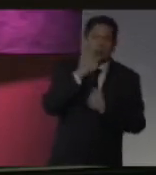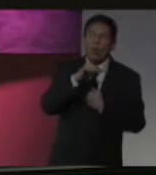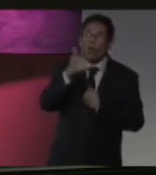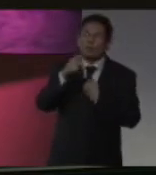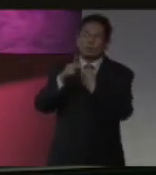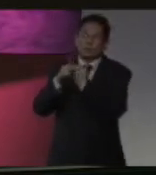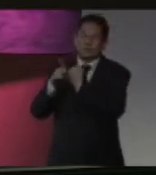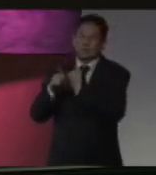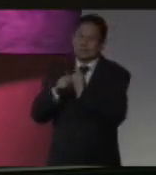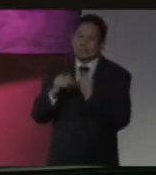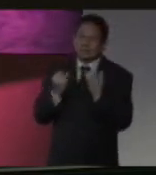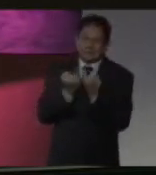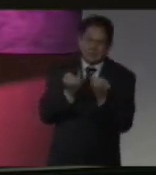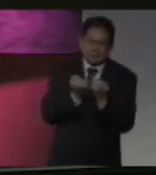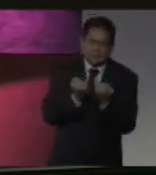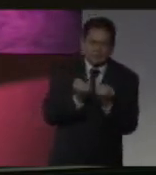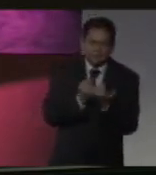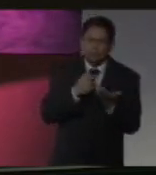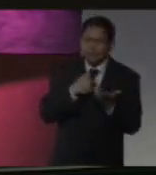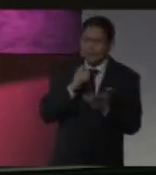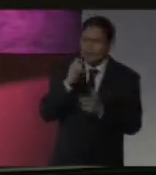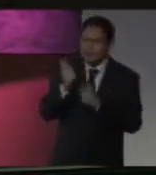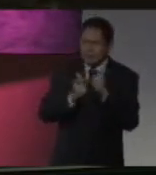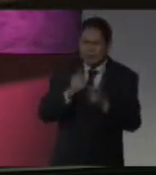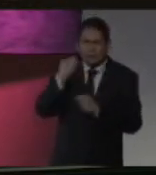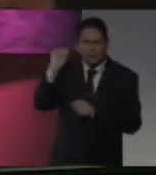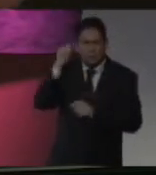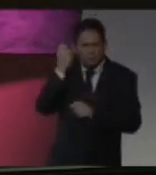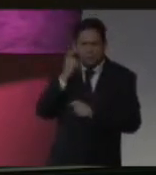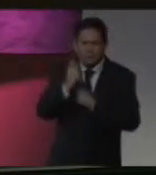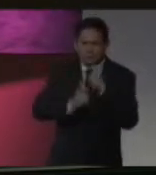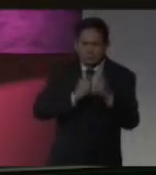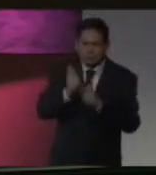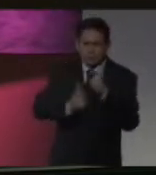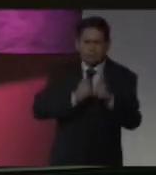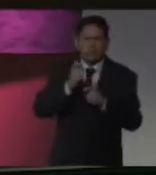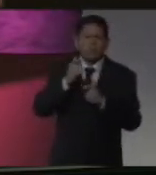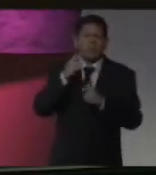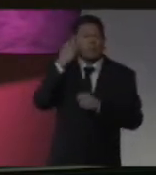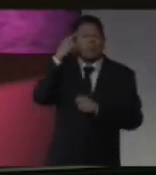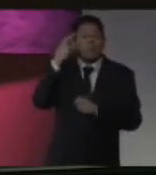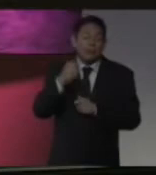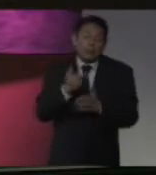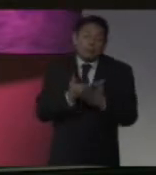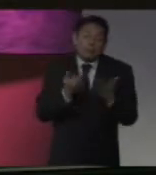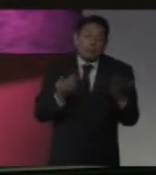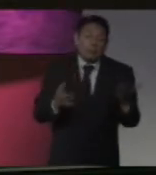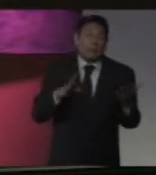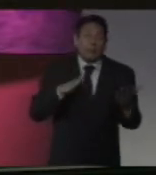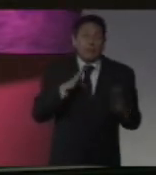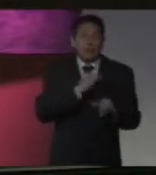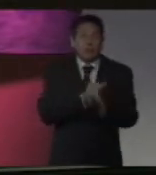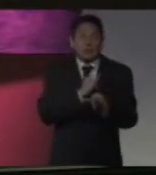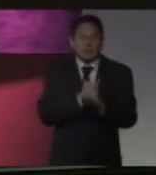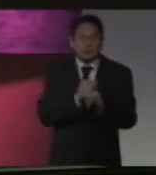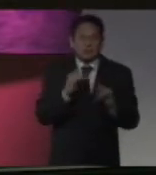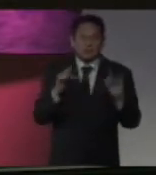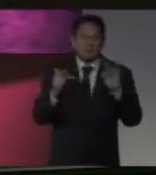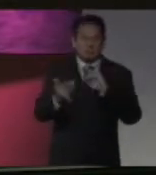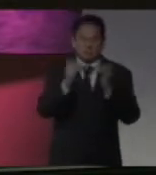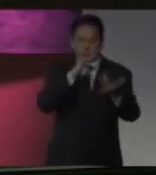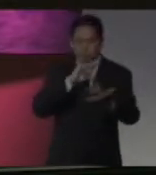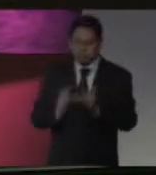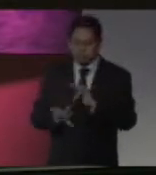Financiarizar las actividades económicas por avance tecnológico que permite hoy mover dinero de forma instantánea de un espacio a otro, de